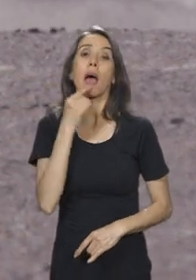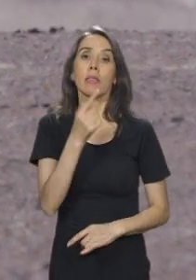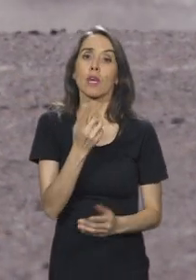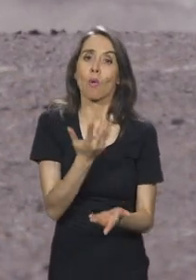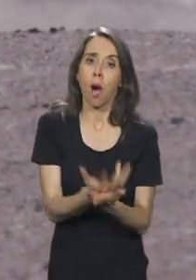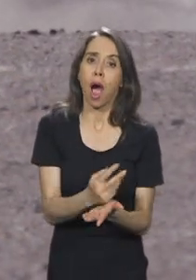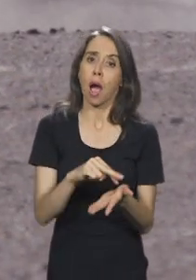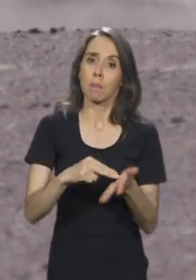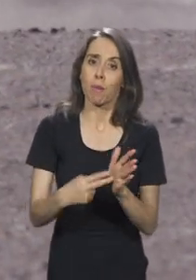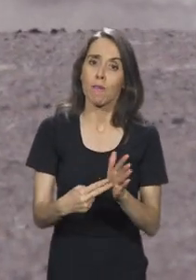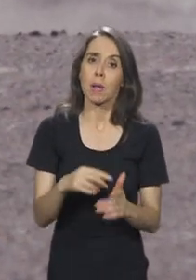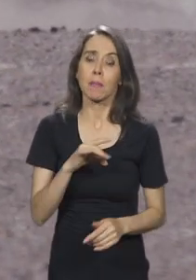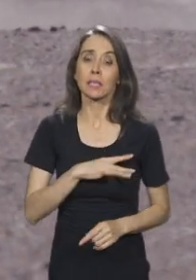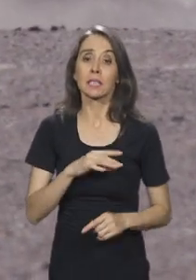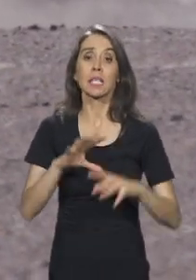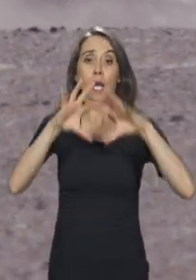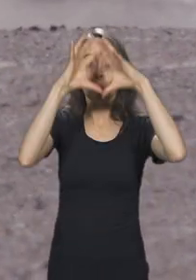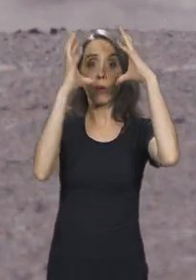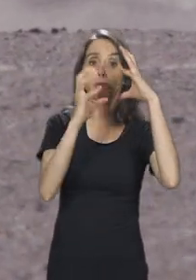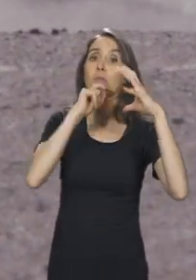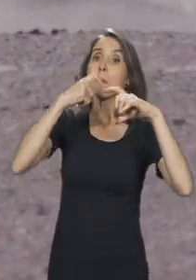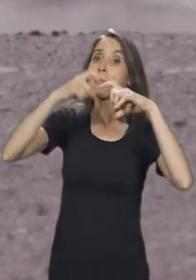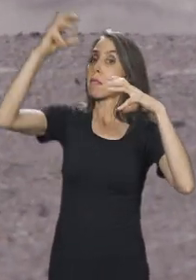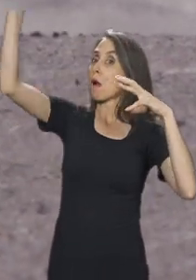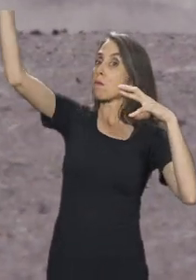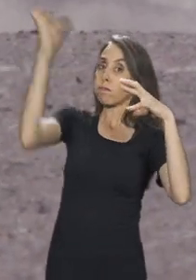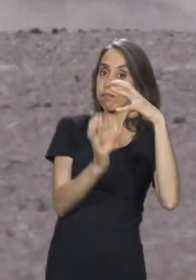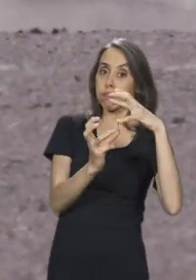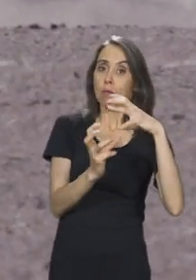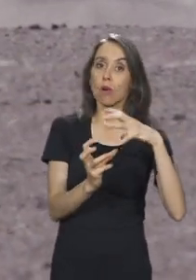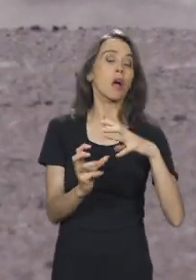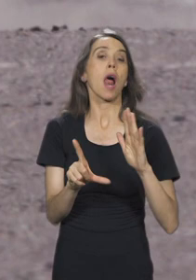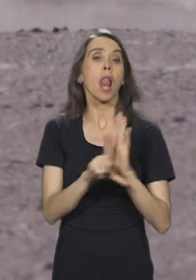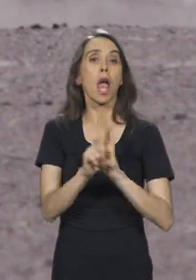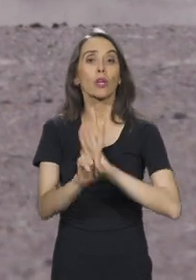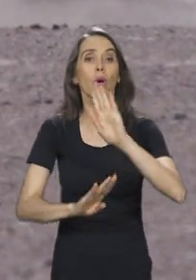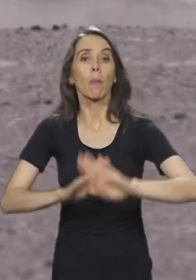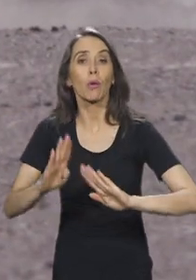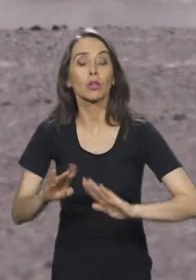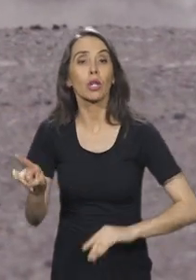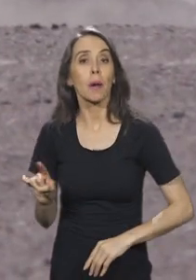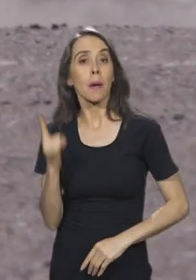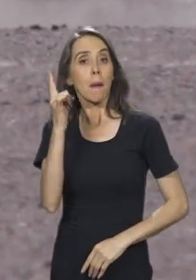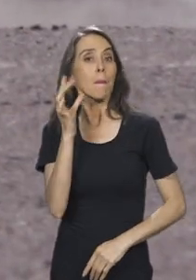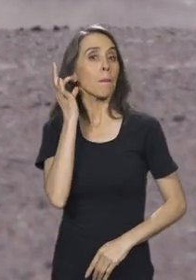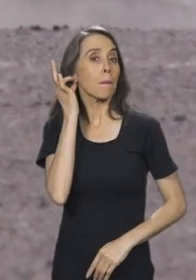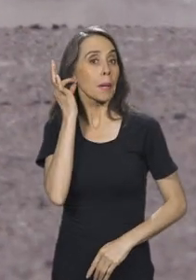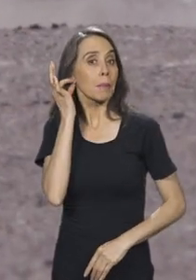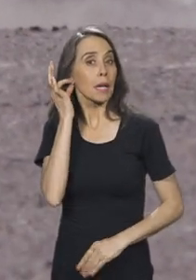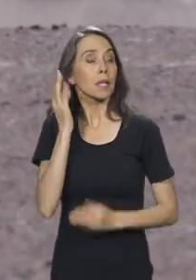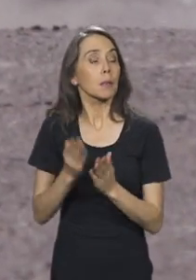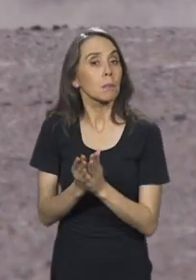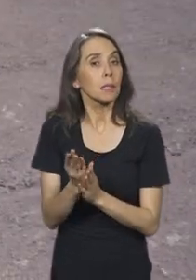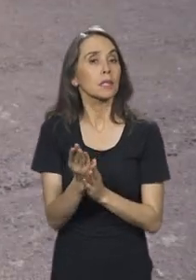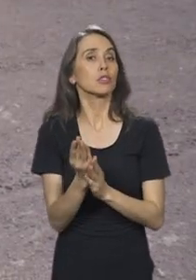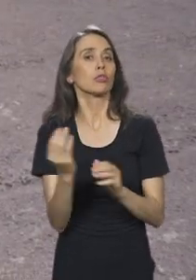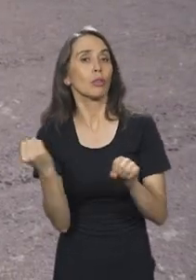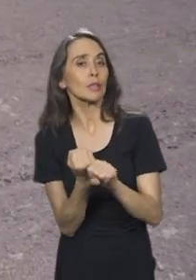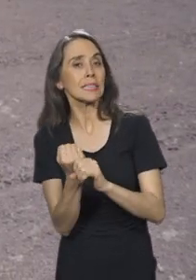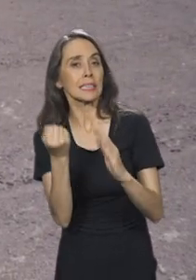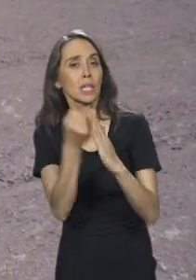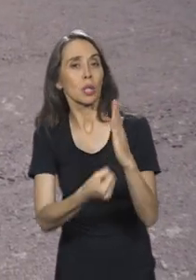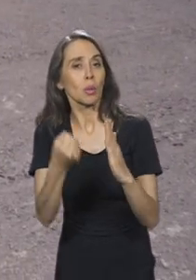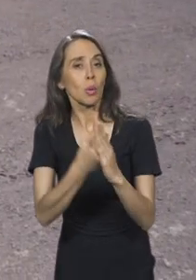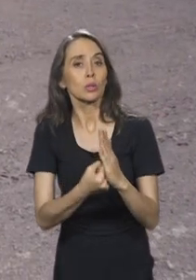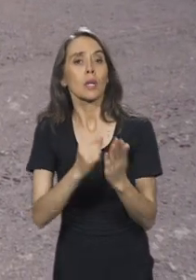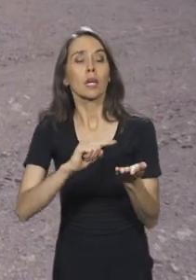conocer de que existía la problemática de que en Chile los meteoritos no están protegidos. Por lo tanto, también comenzó a ser pionera en trabajar